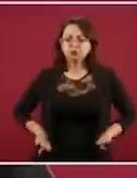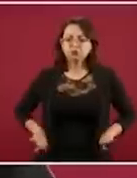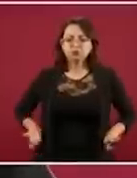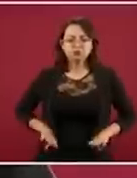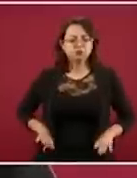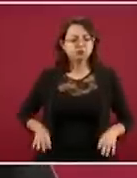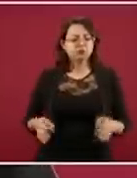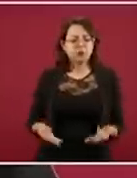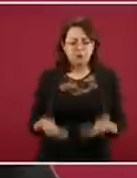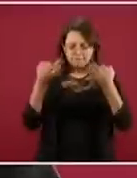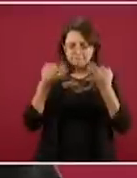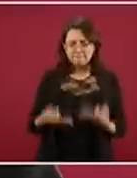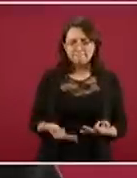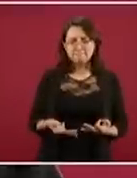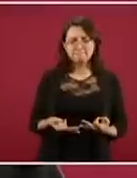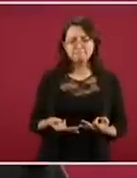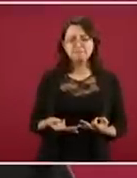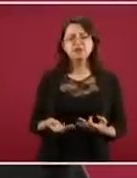ciudadanas,